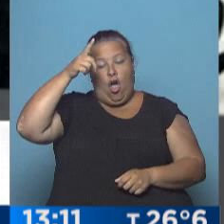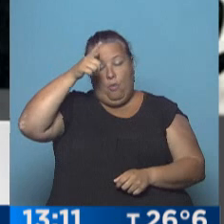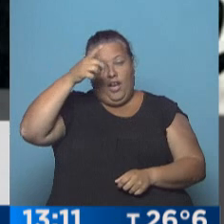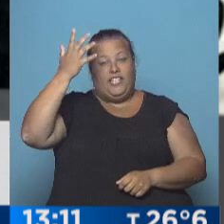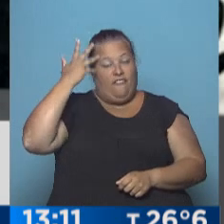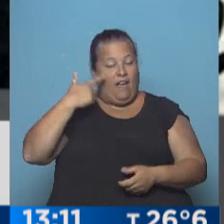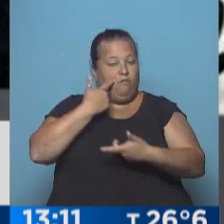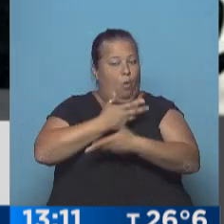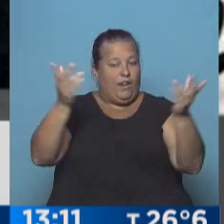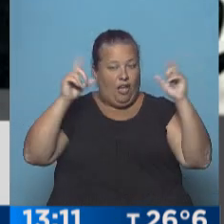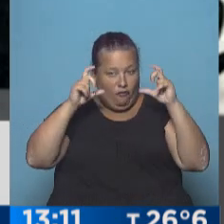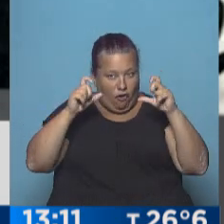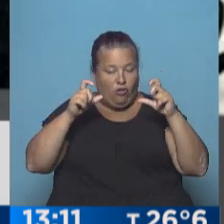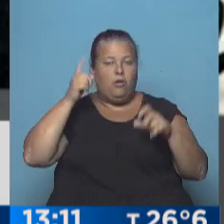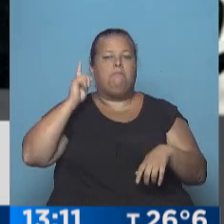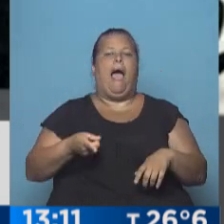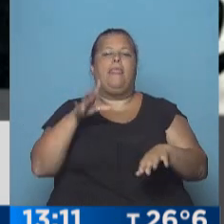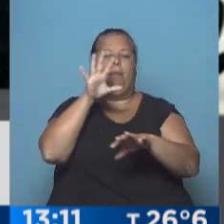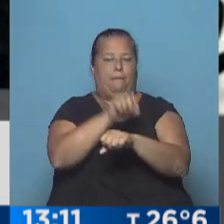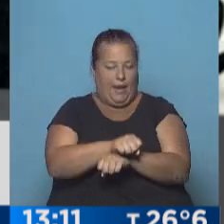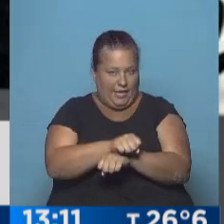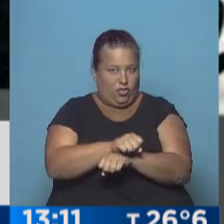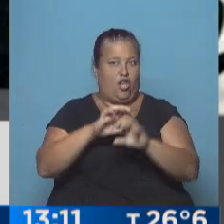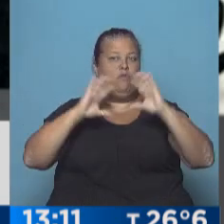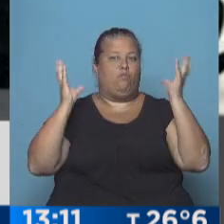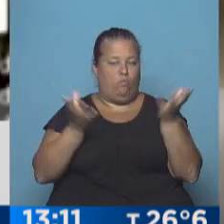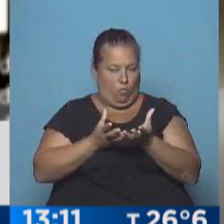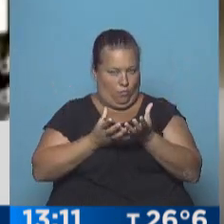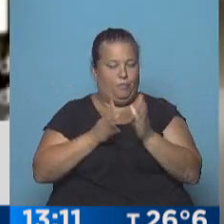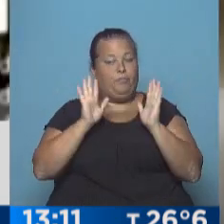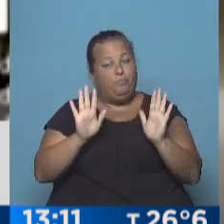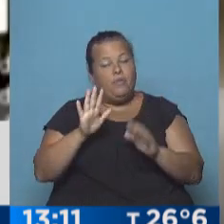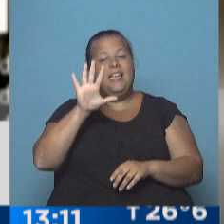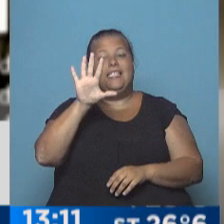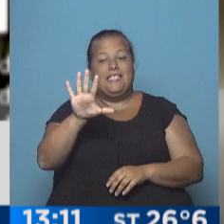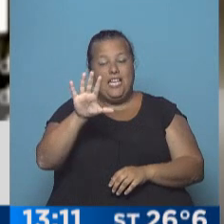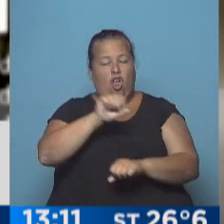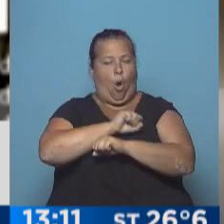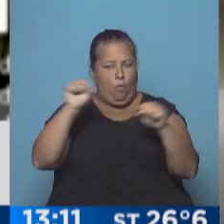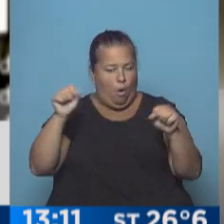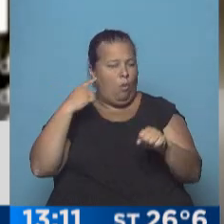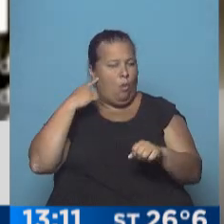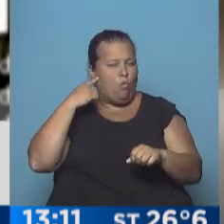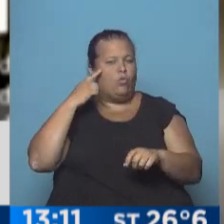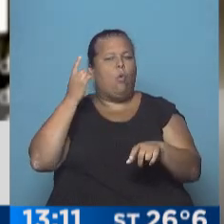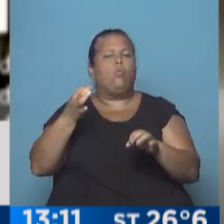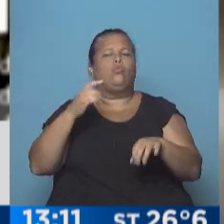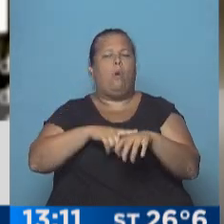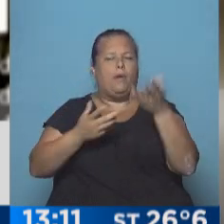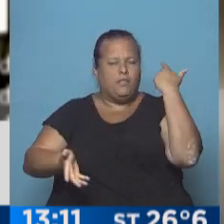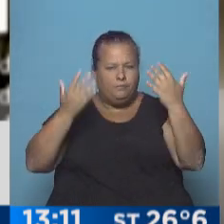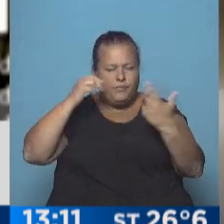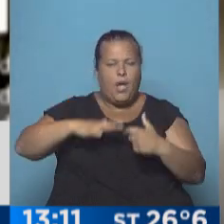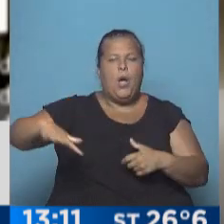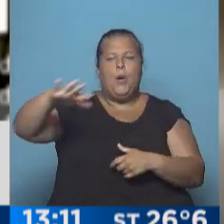difundió su foto con una orden de detención internacional. En tanto, al menos 5 detonaciones se escucharon en medio de los allanamientos